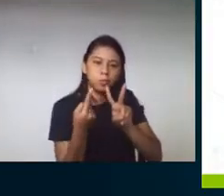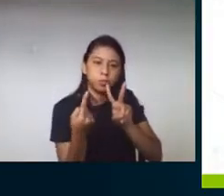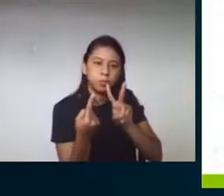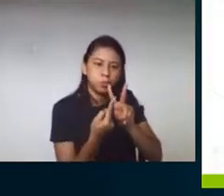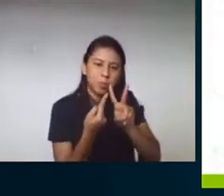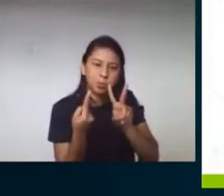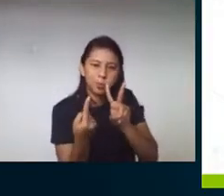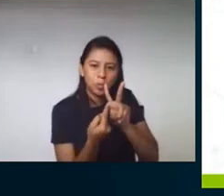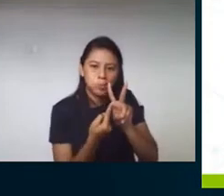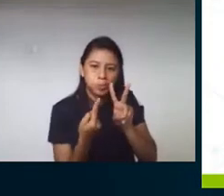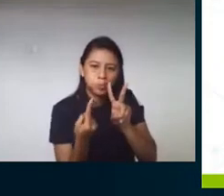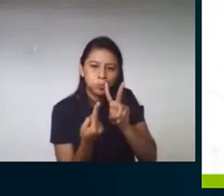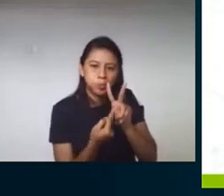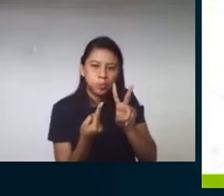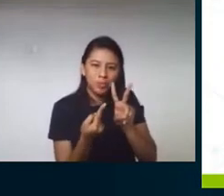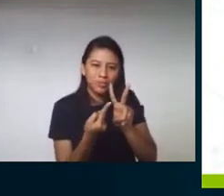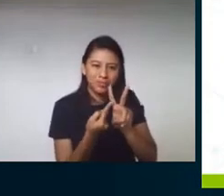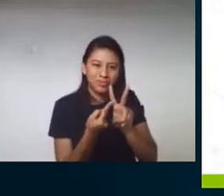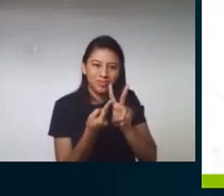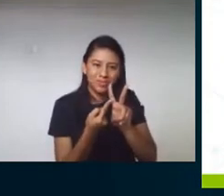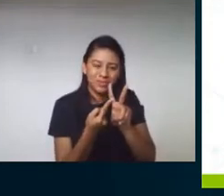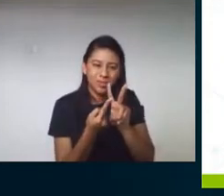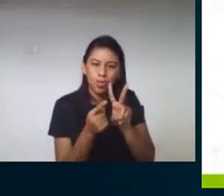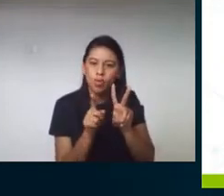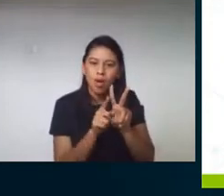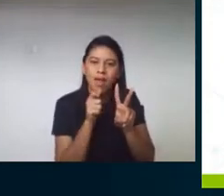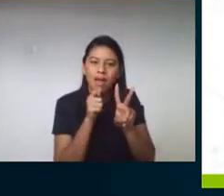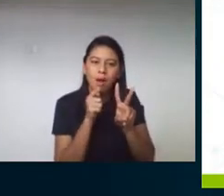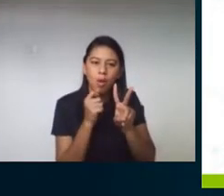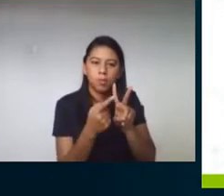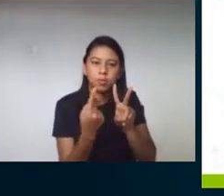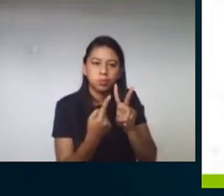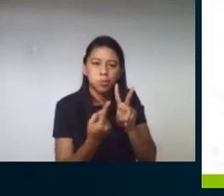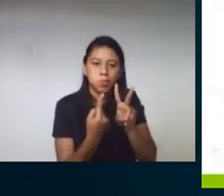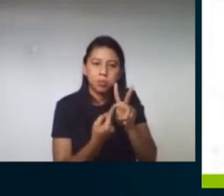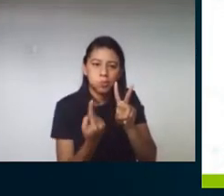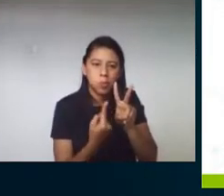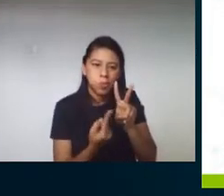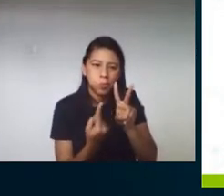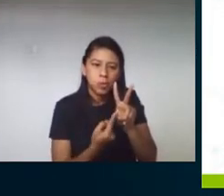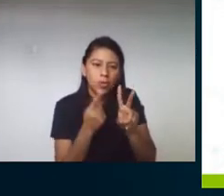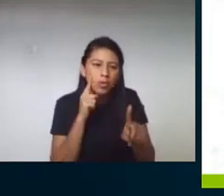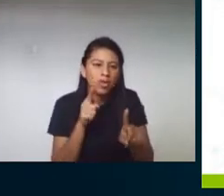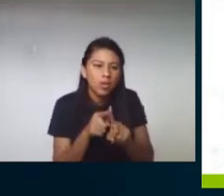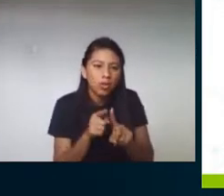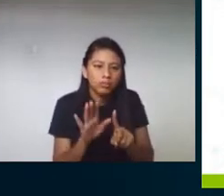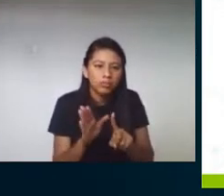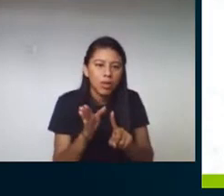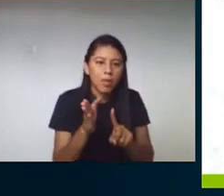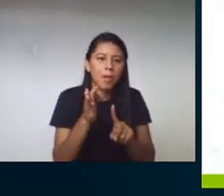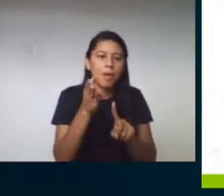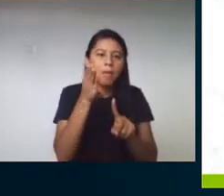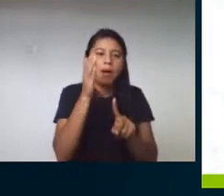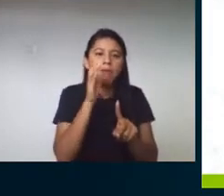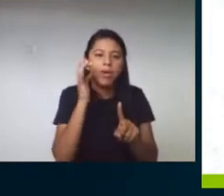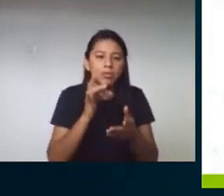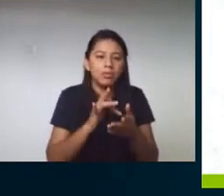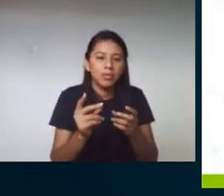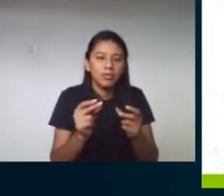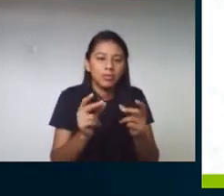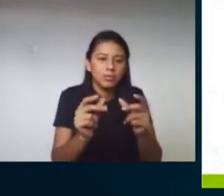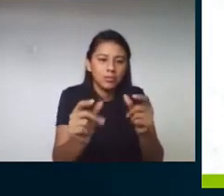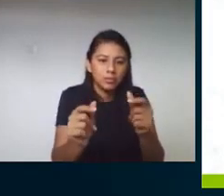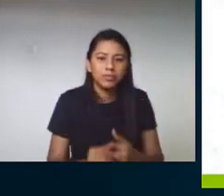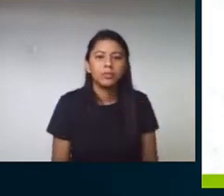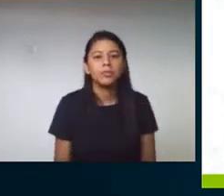diferente de agitadores. ¿Con qué propósito? Pues con el propósito de aumentar la eficiencia. ¿O será que el proceso se mantiene